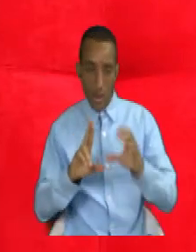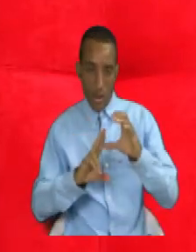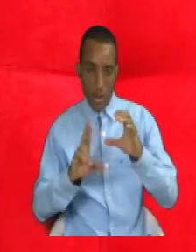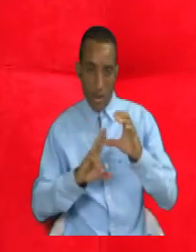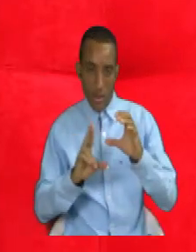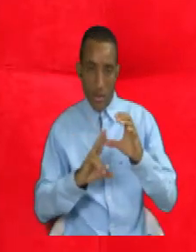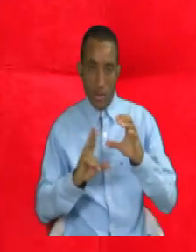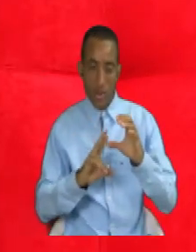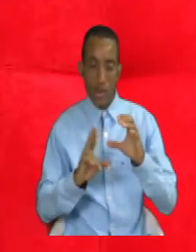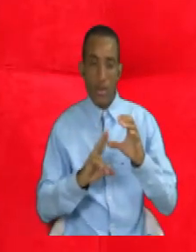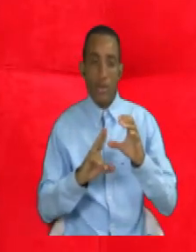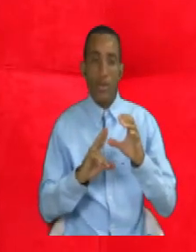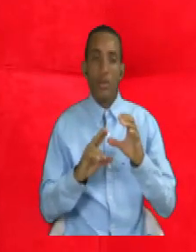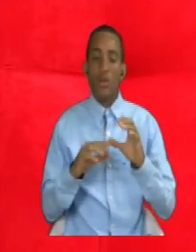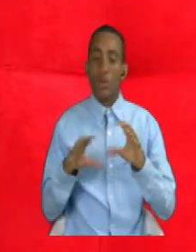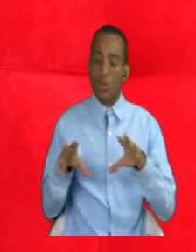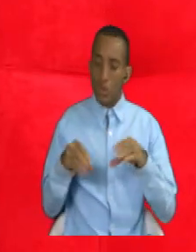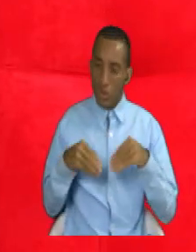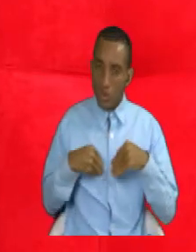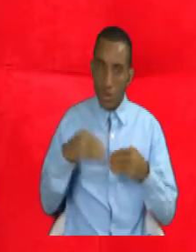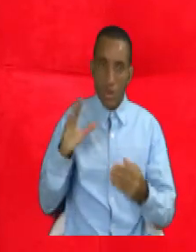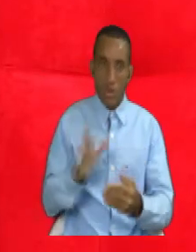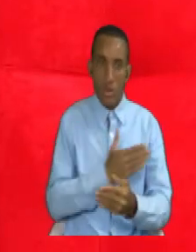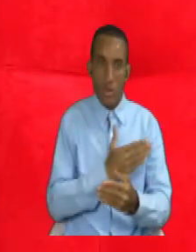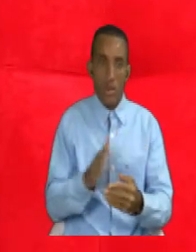la canción, de verdad. Es para un artista